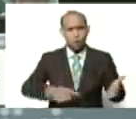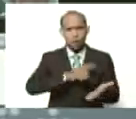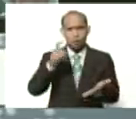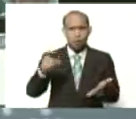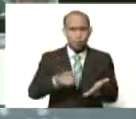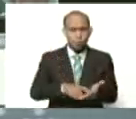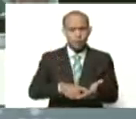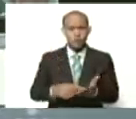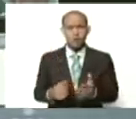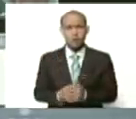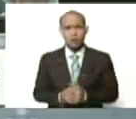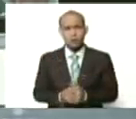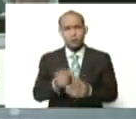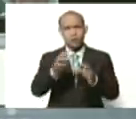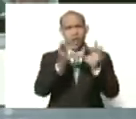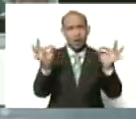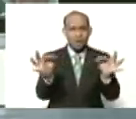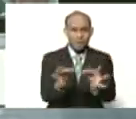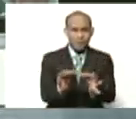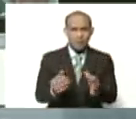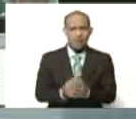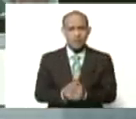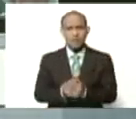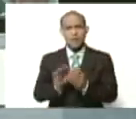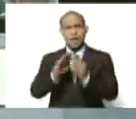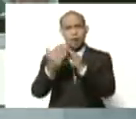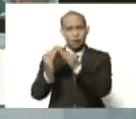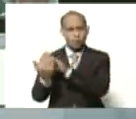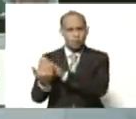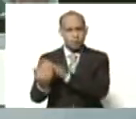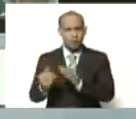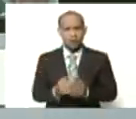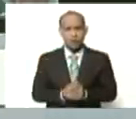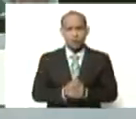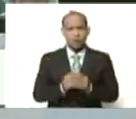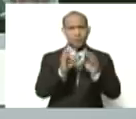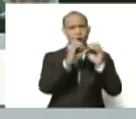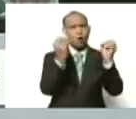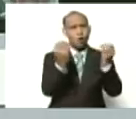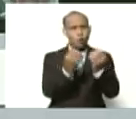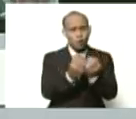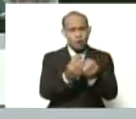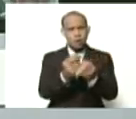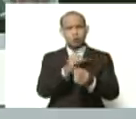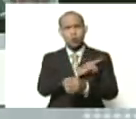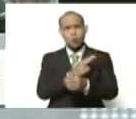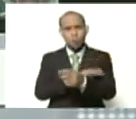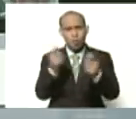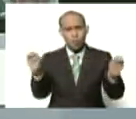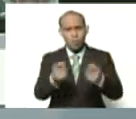mayor colaboración de la familia, de la comunidad, de las organizaciones del poder popular,